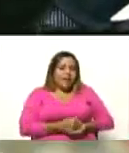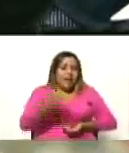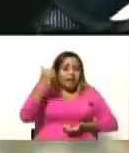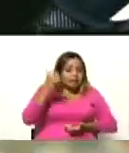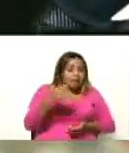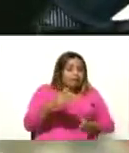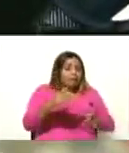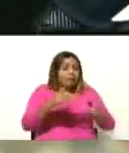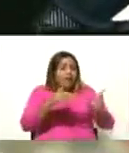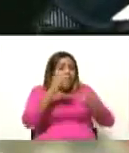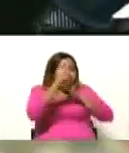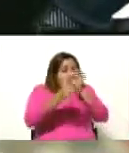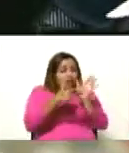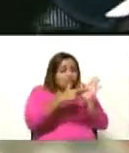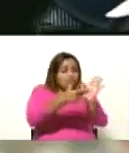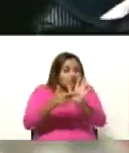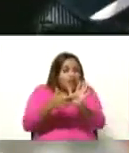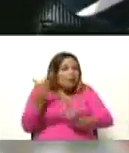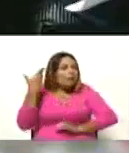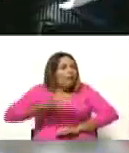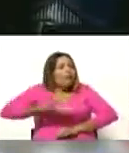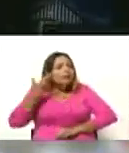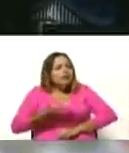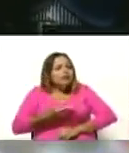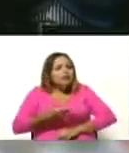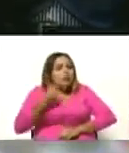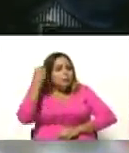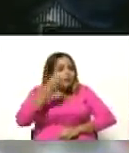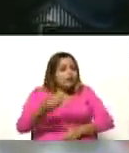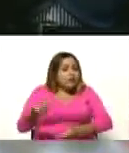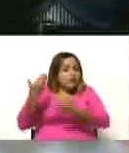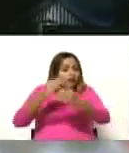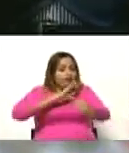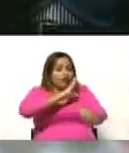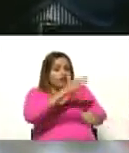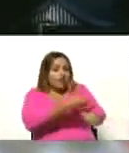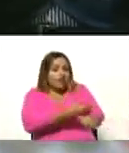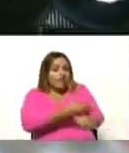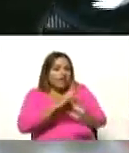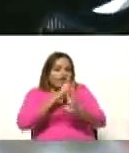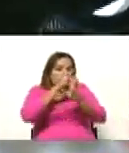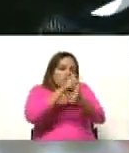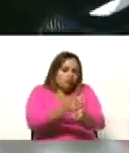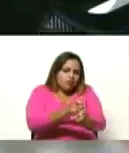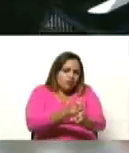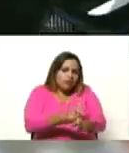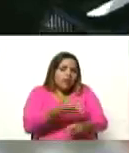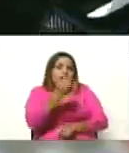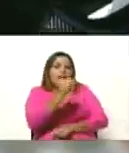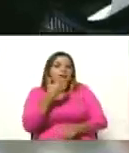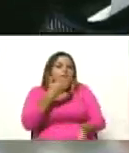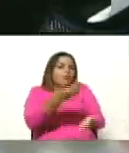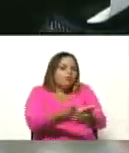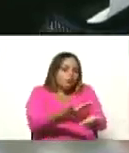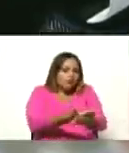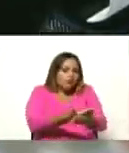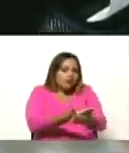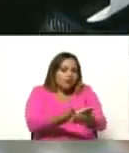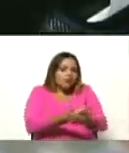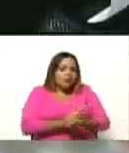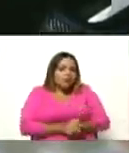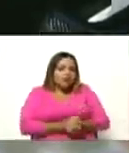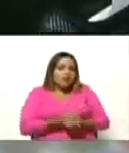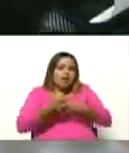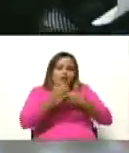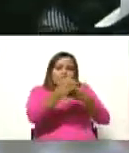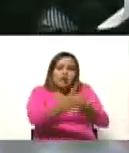estas imágenes. Esto yo creo que va a fortalecer el discurso y le va a proporcionar al presidente Maduro